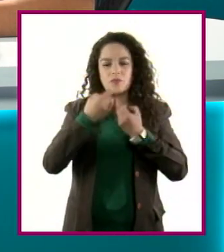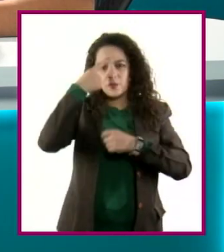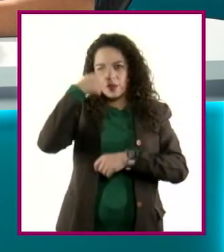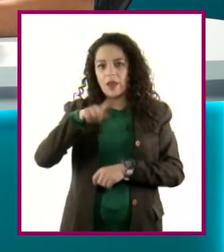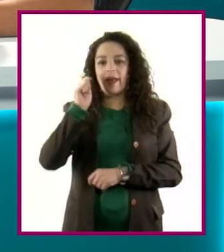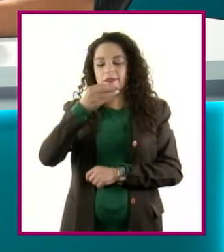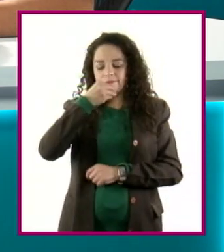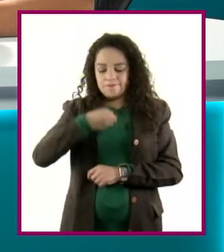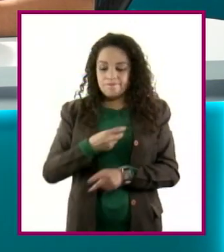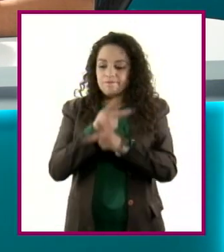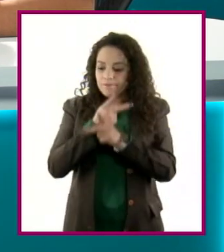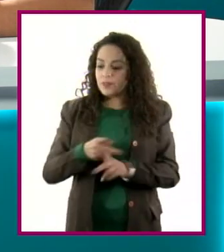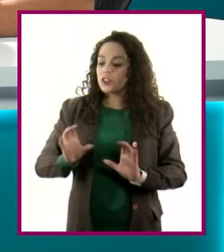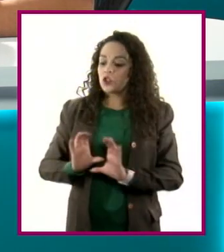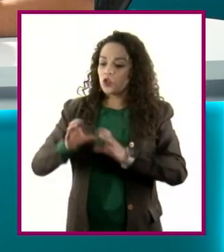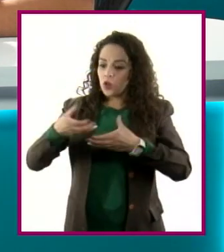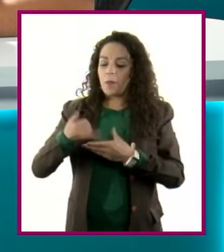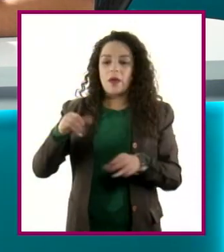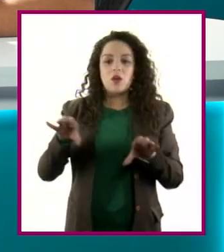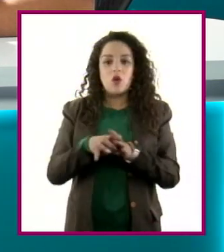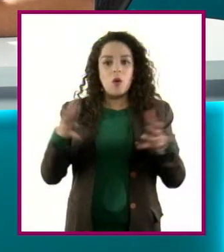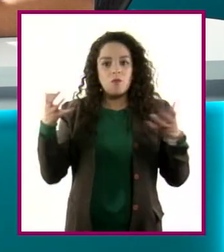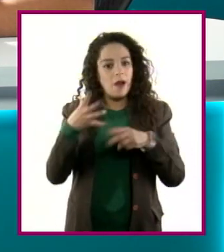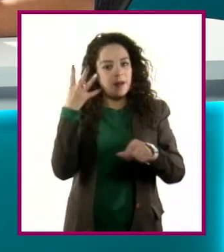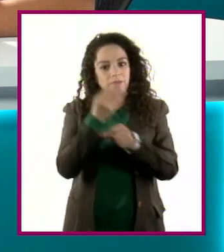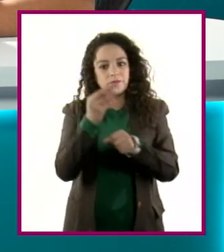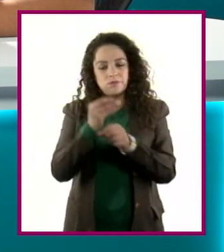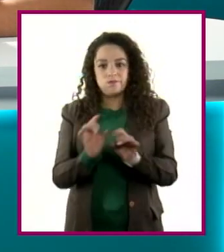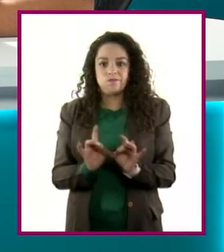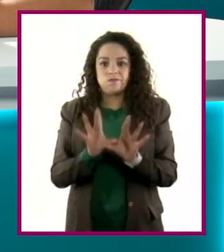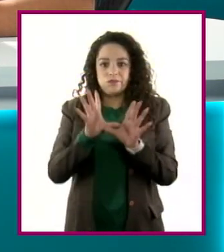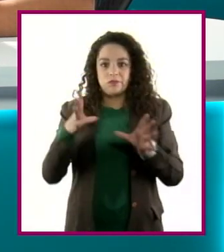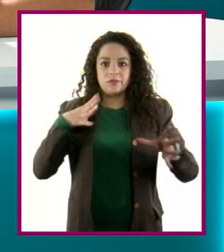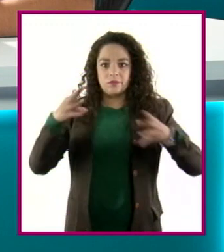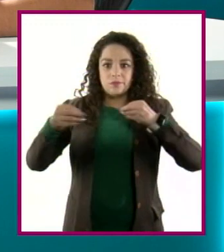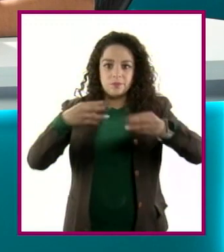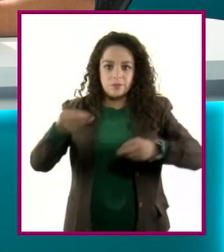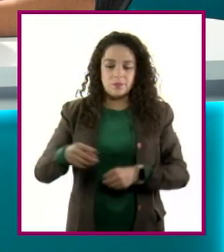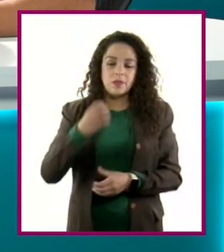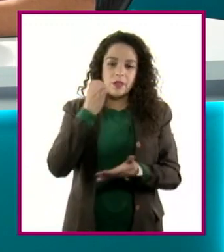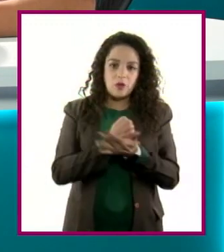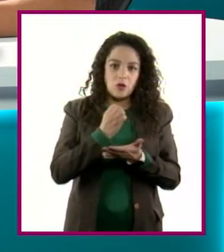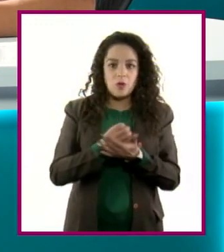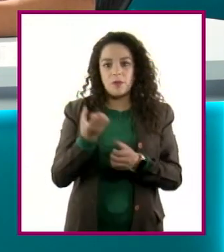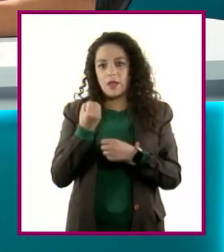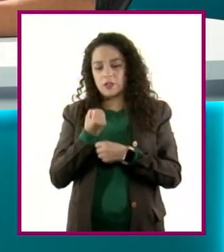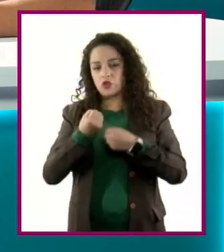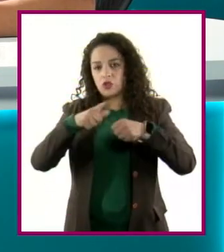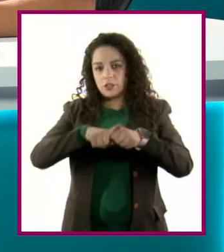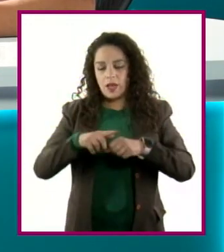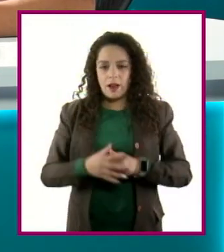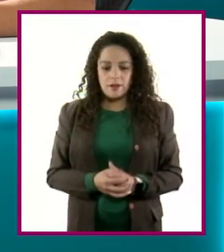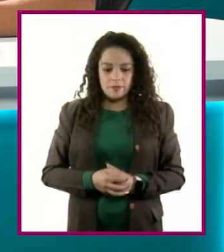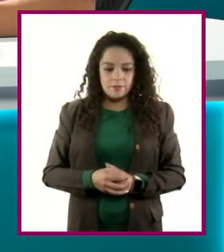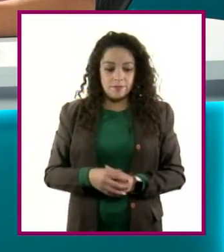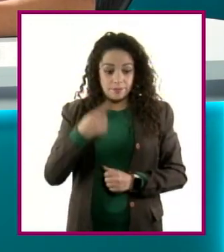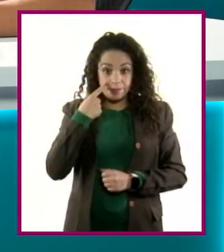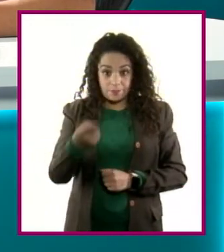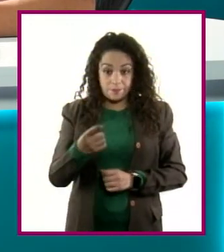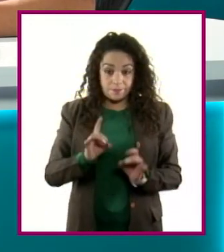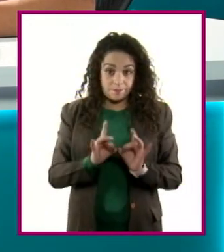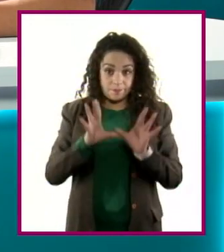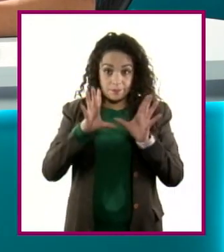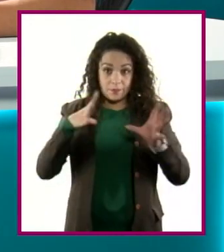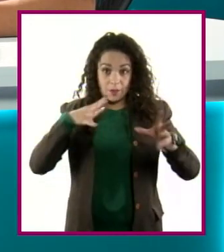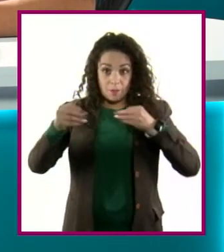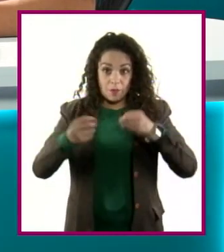comunitaria, así como ciertas acciones de respuesta ante la crisis humanitaria, económica y social. Vamos a conocer las repercusiones de la pandemia en